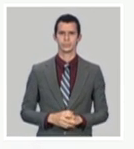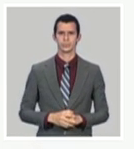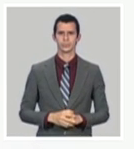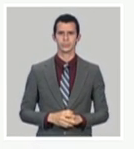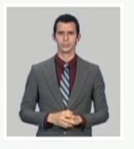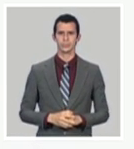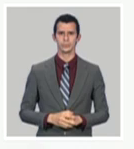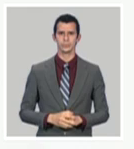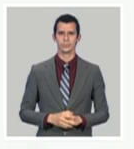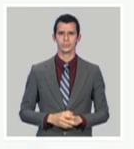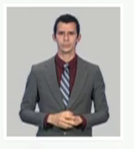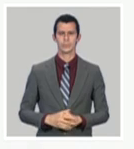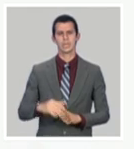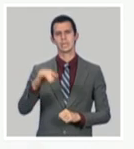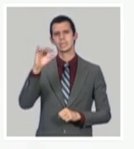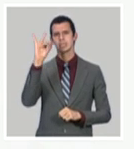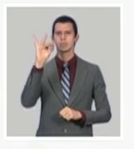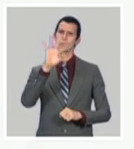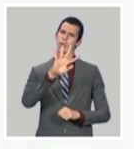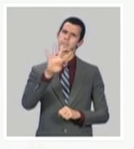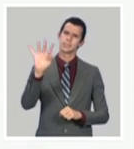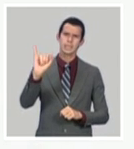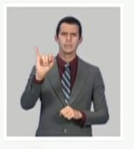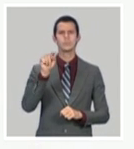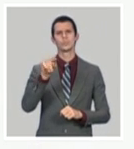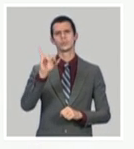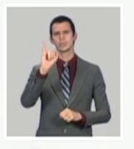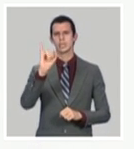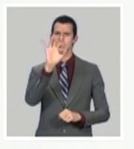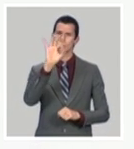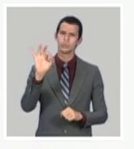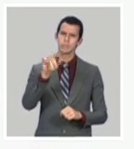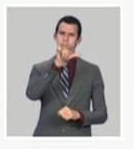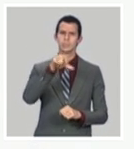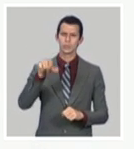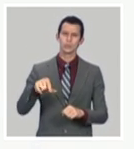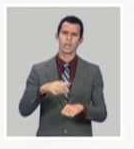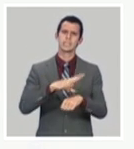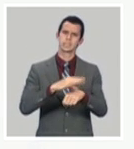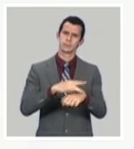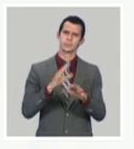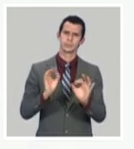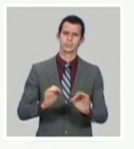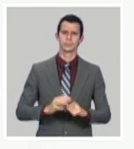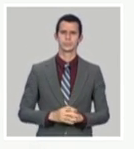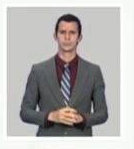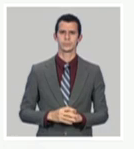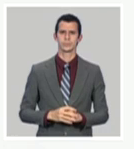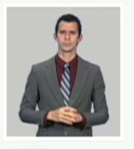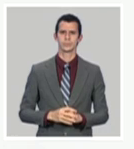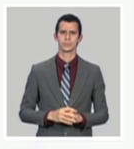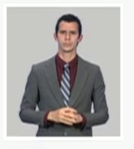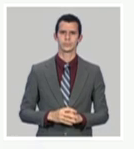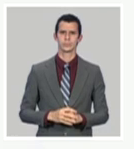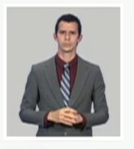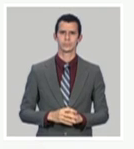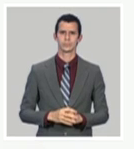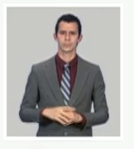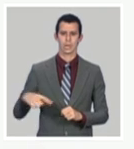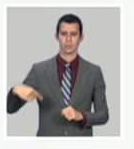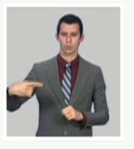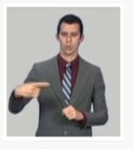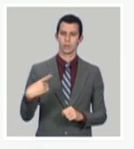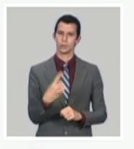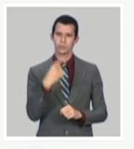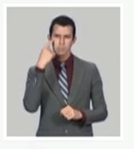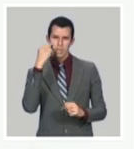746,6, los casos confirmados en los últimos 15 días superan los 14.000 casos. Tenemos 5.000, habíamos bajado el número